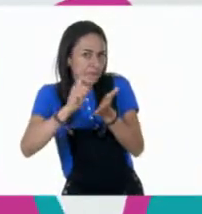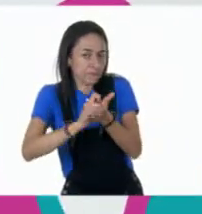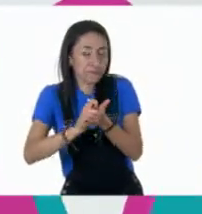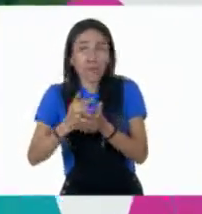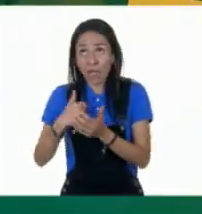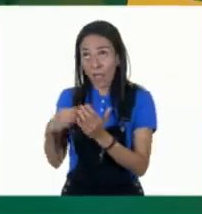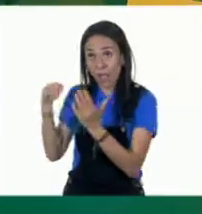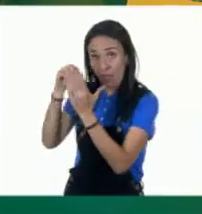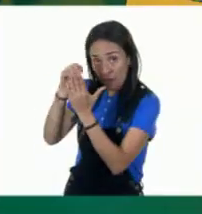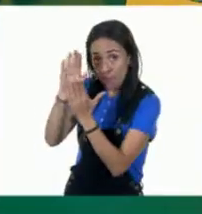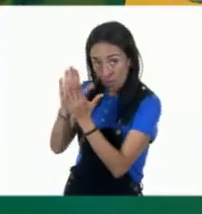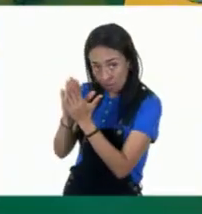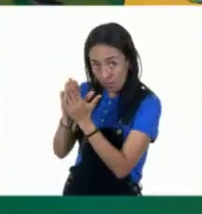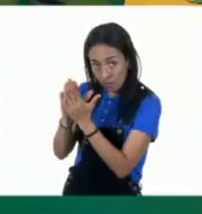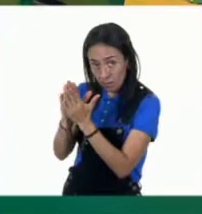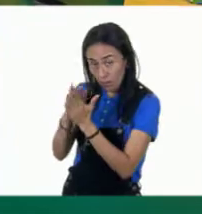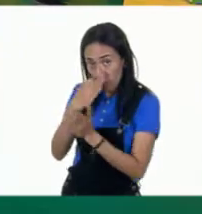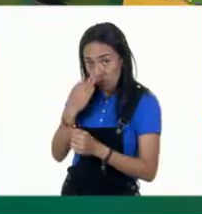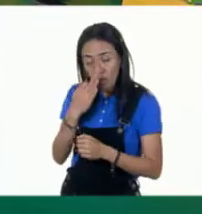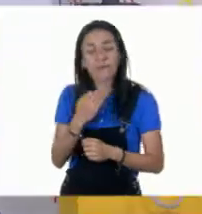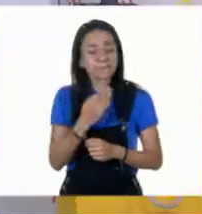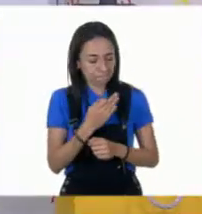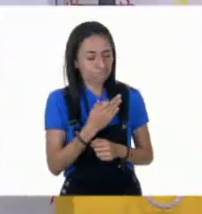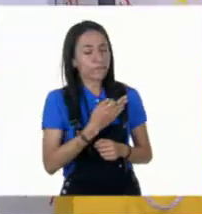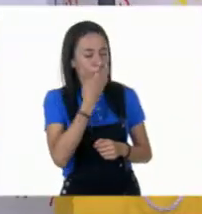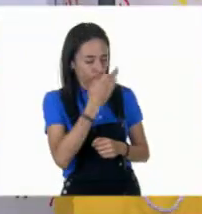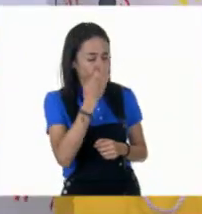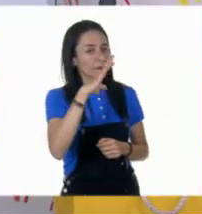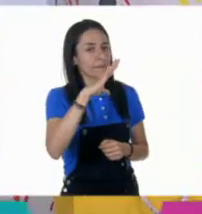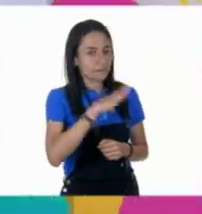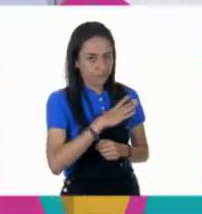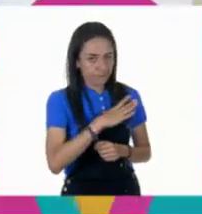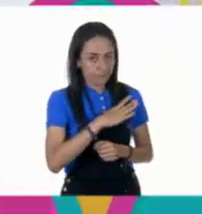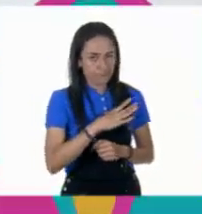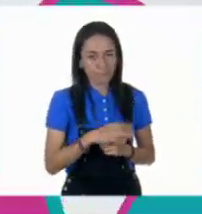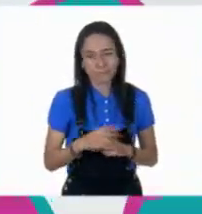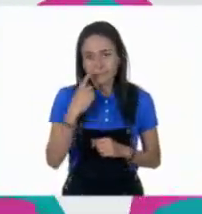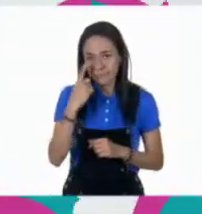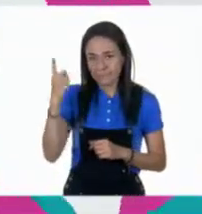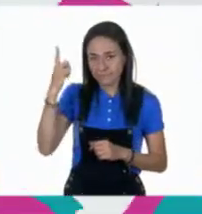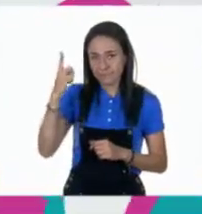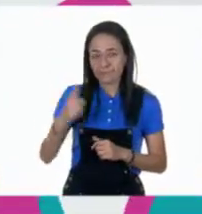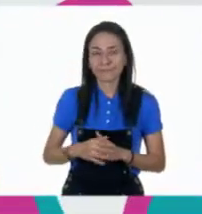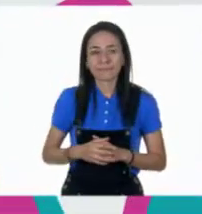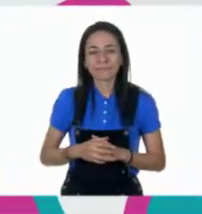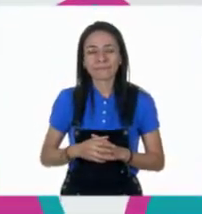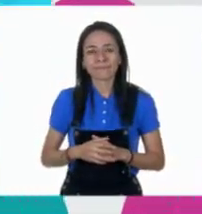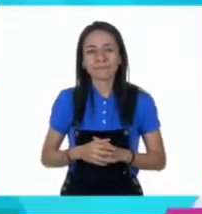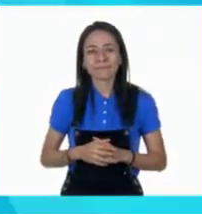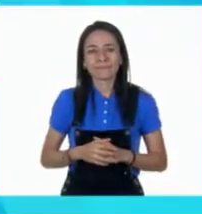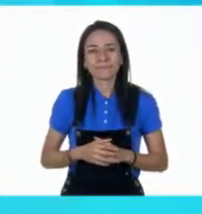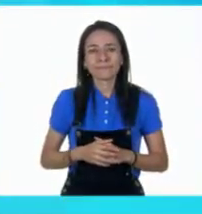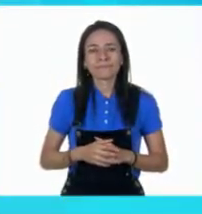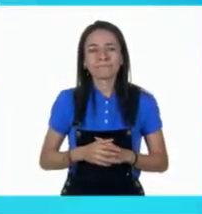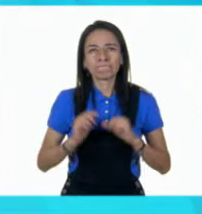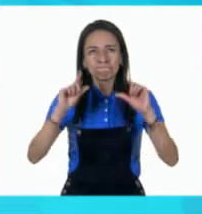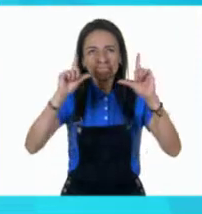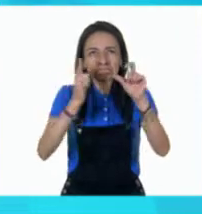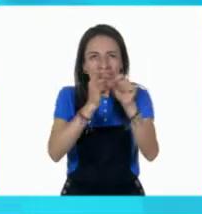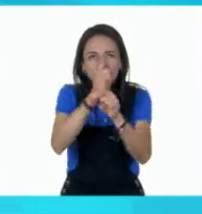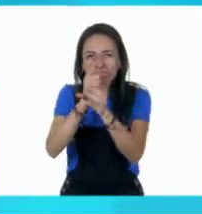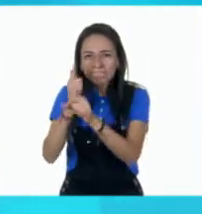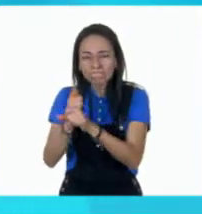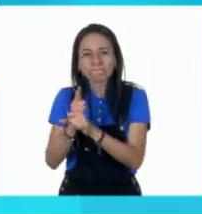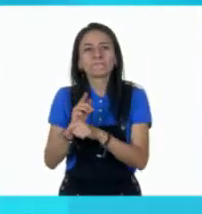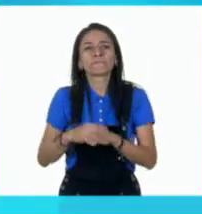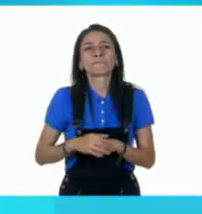flores. Hay flores. ¿Qué te parece? Pues que son algunos cambios que podemos observar en esa imagen. Vamos a anotar